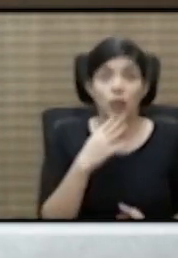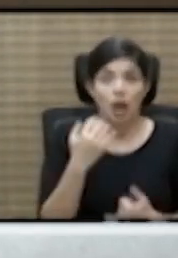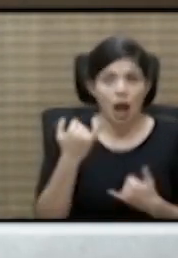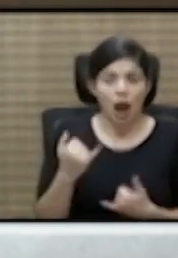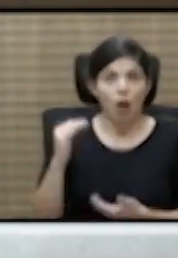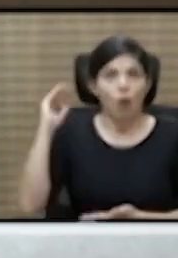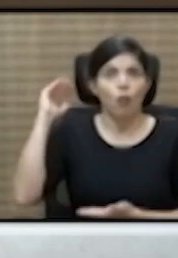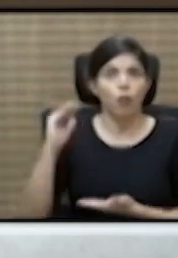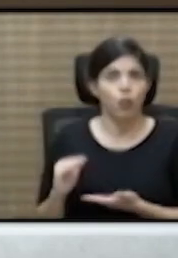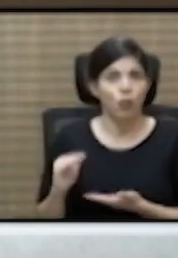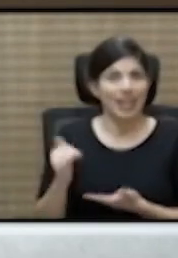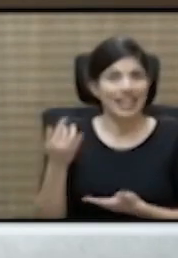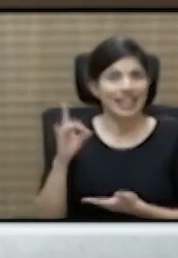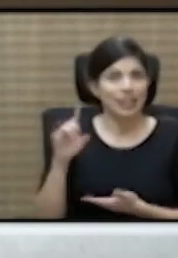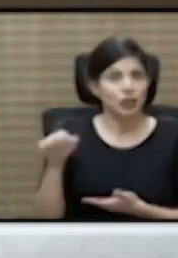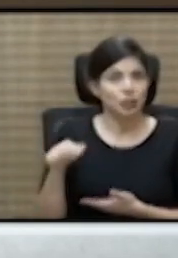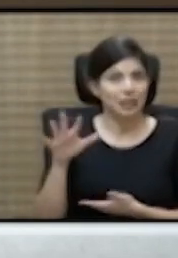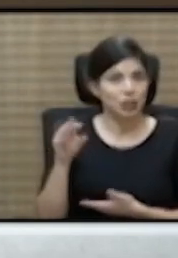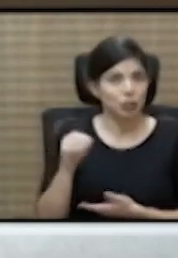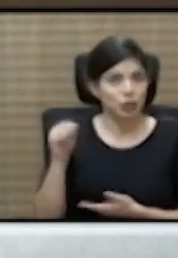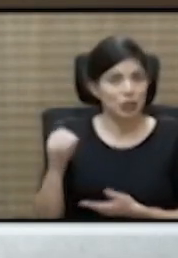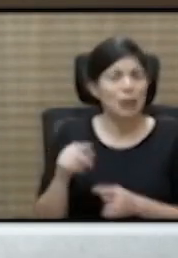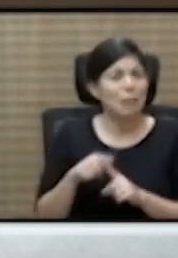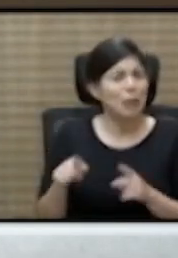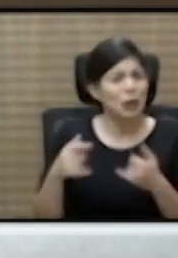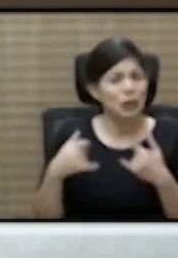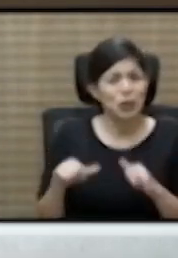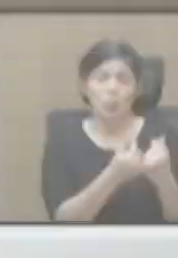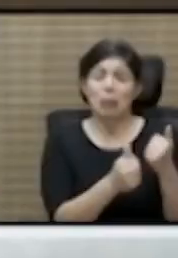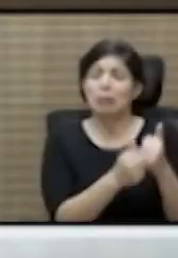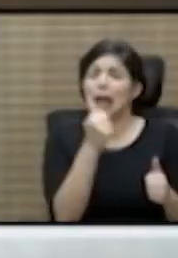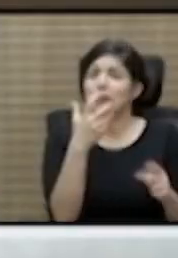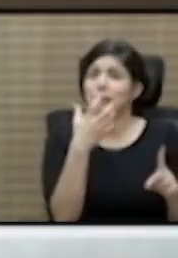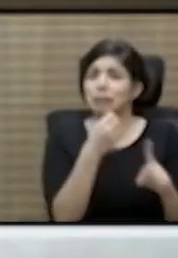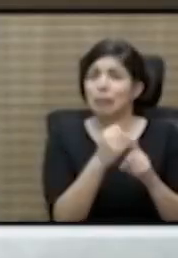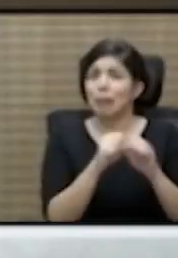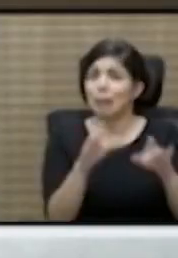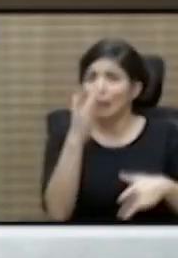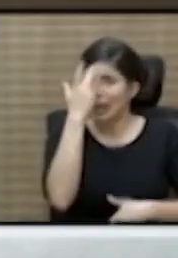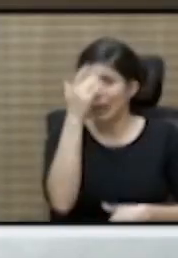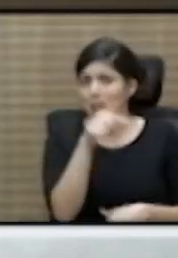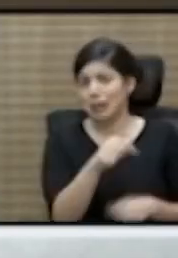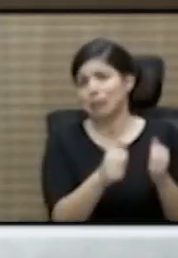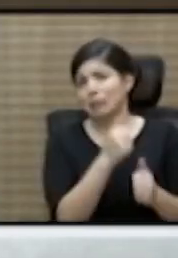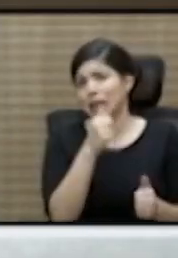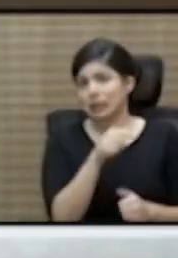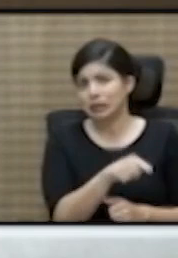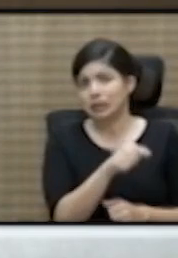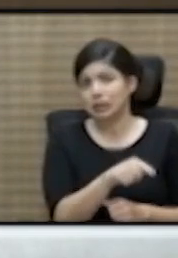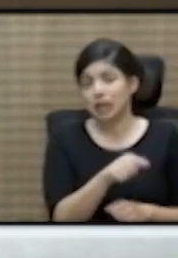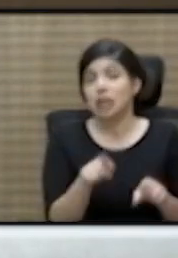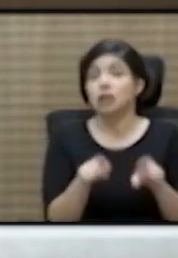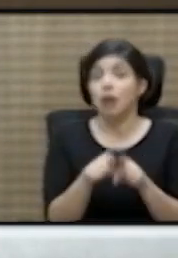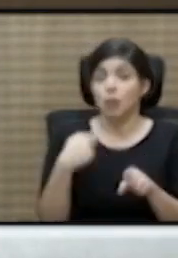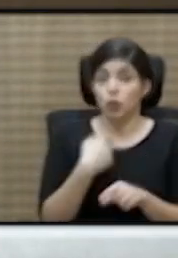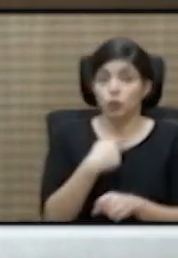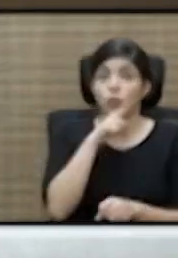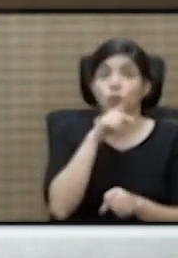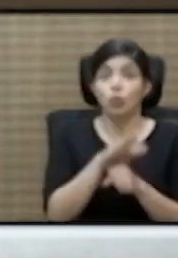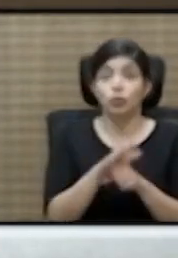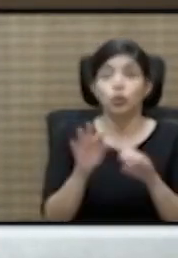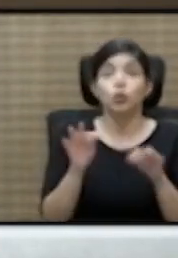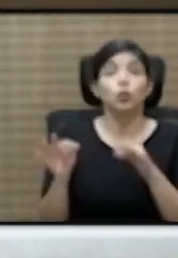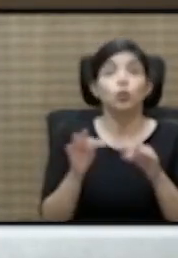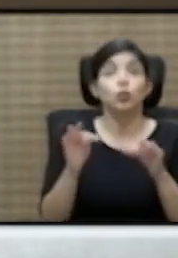al 18,5%, sigue siendo demasiado alto. Más, como comprometimos, reabrimos el